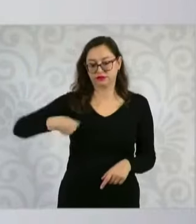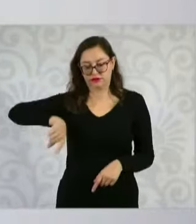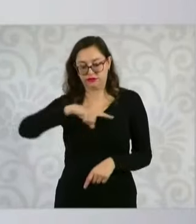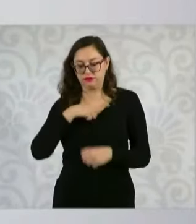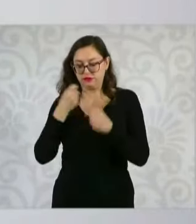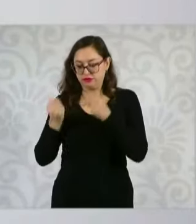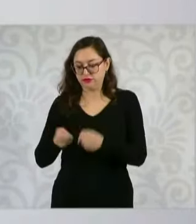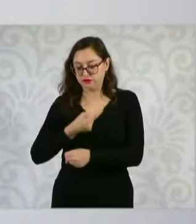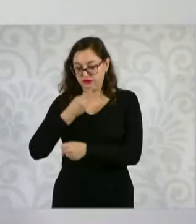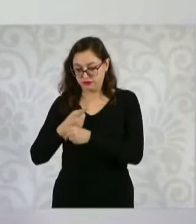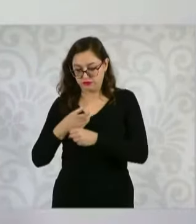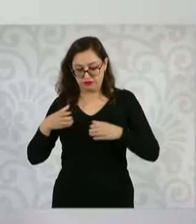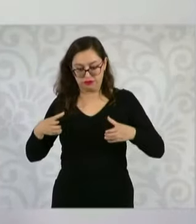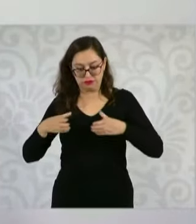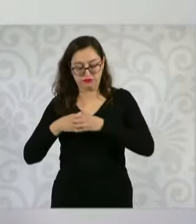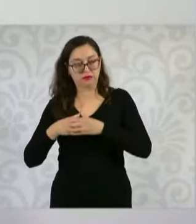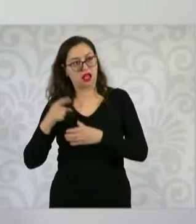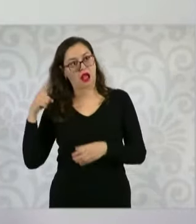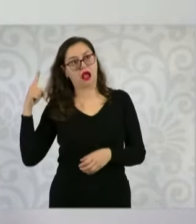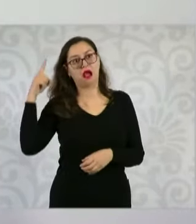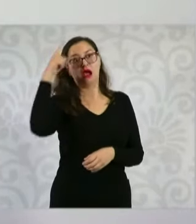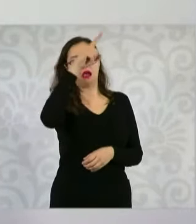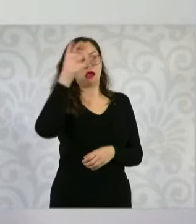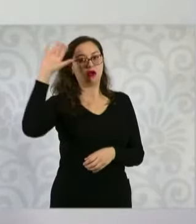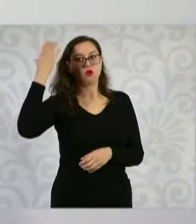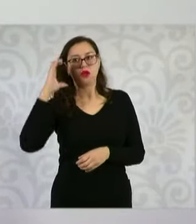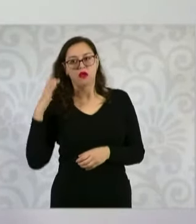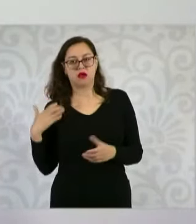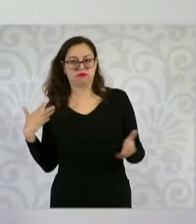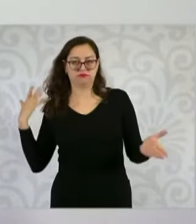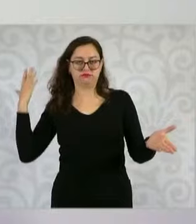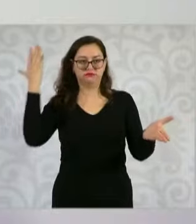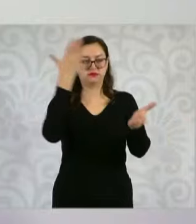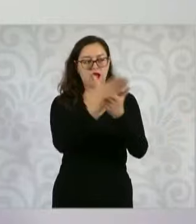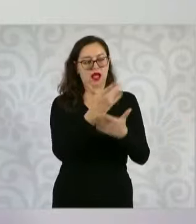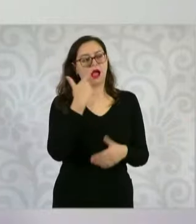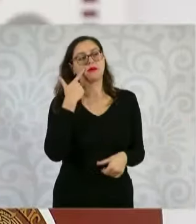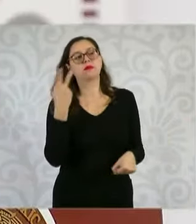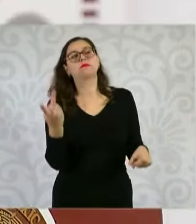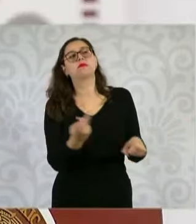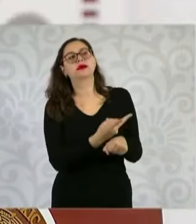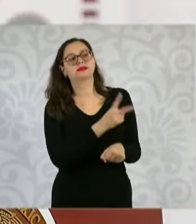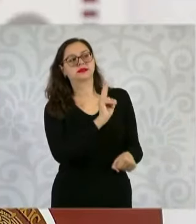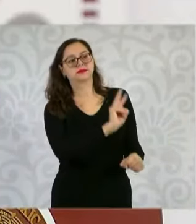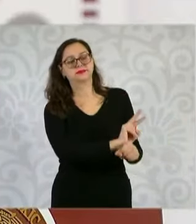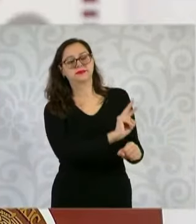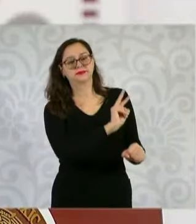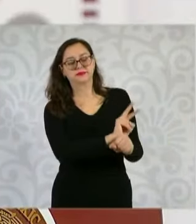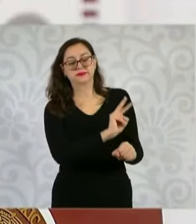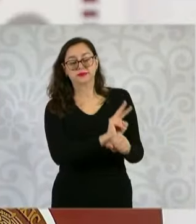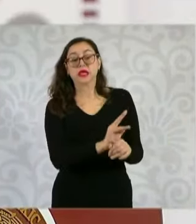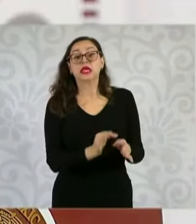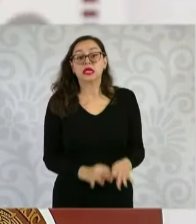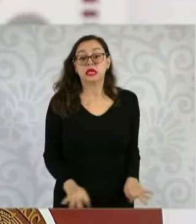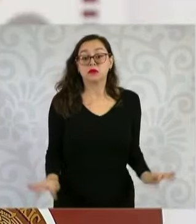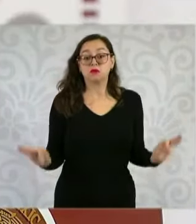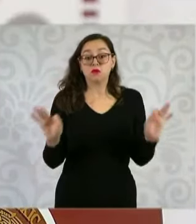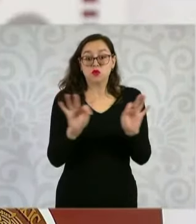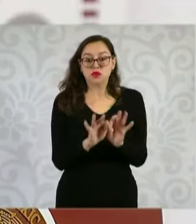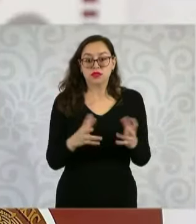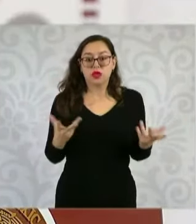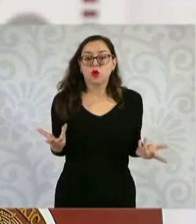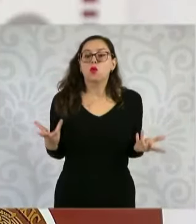niega a tipificar este delito que podría ayudar a México a resolver este mal